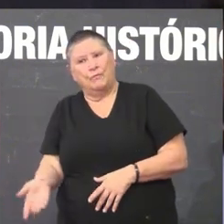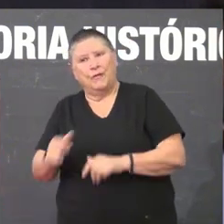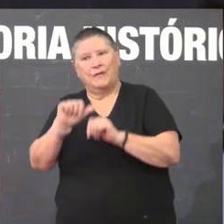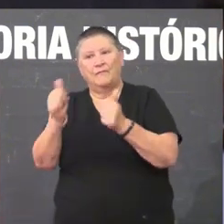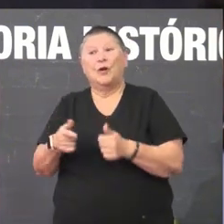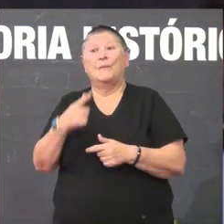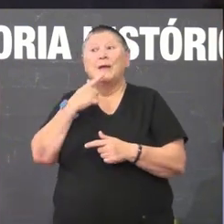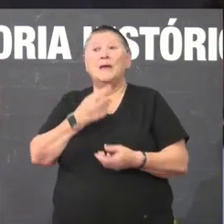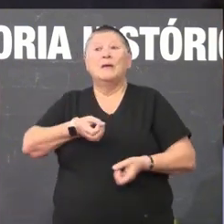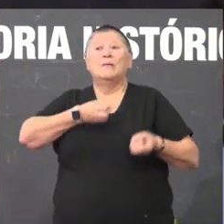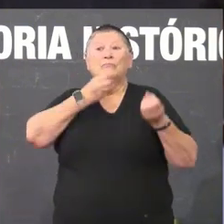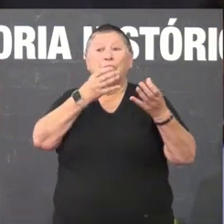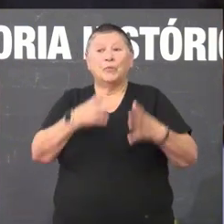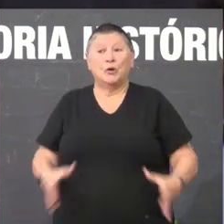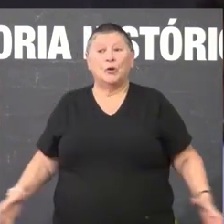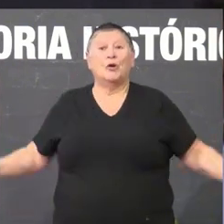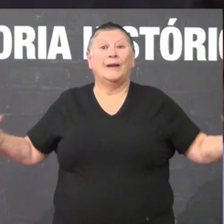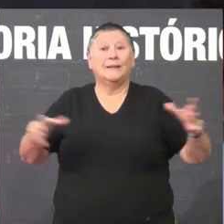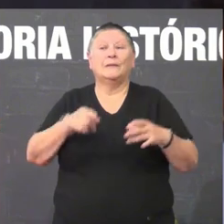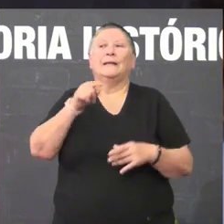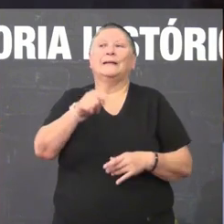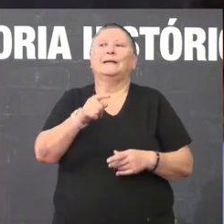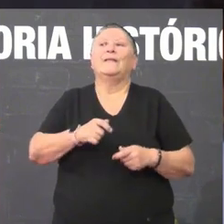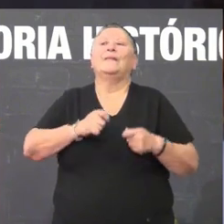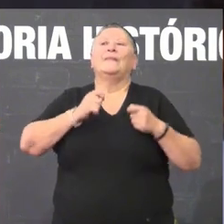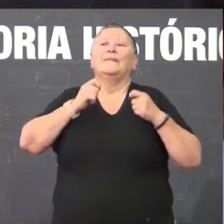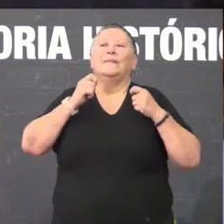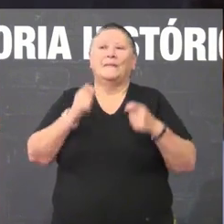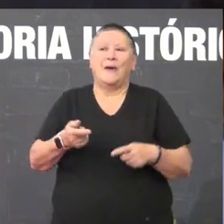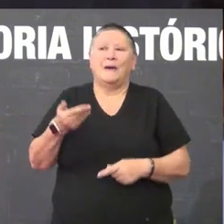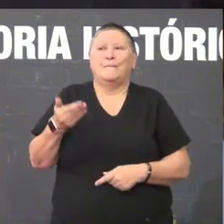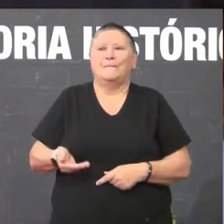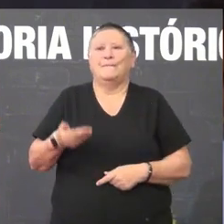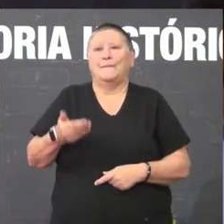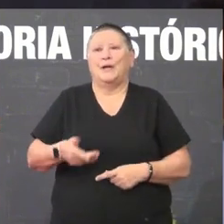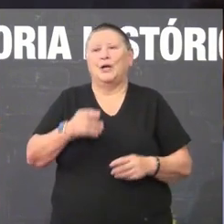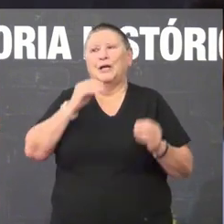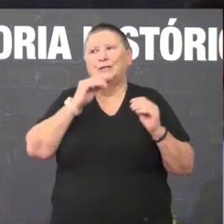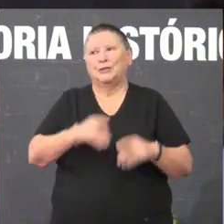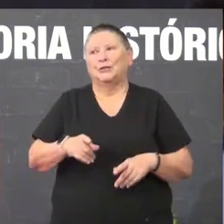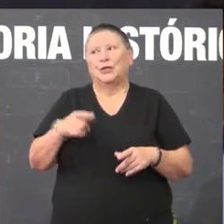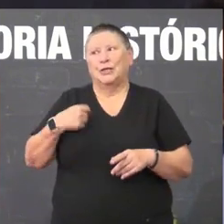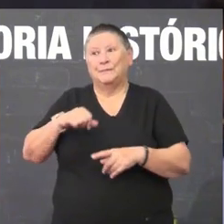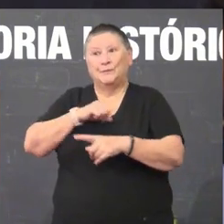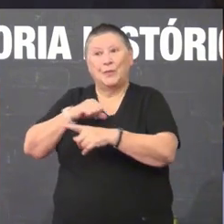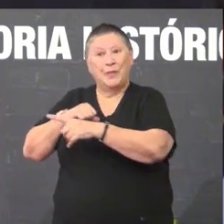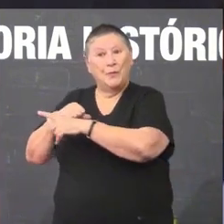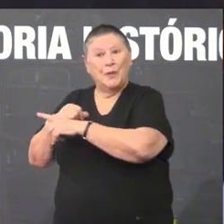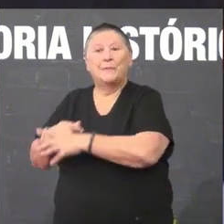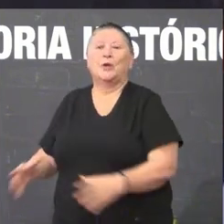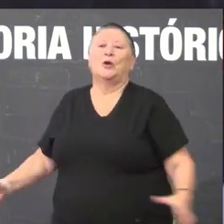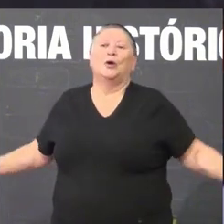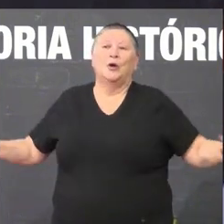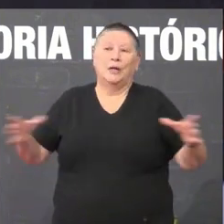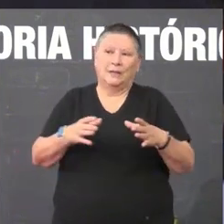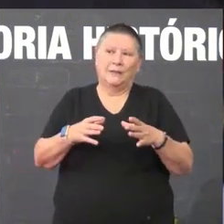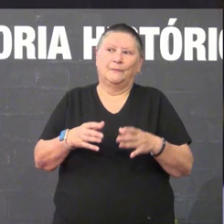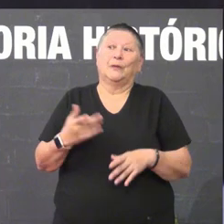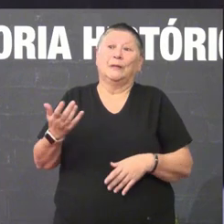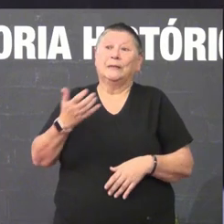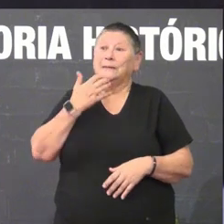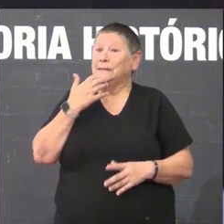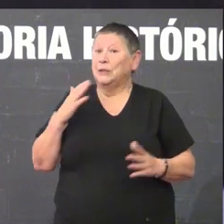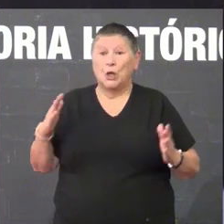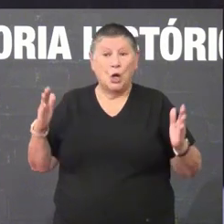colectivos lo que dan sentido a las historias individuales y a las vivencias individuales de millones de personas cuando no está ese relato puede haber gente que